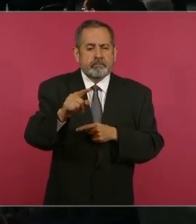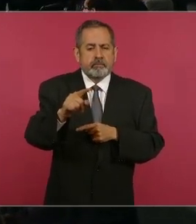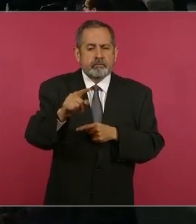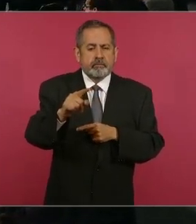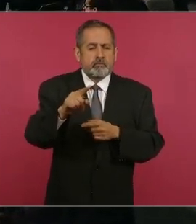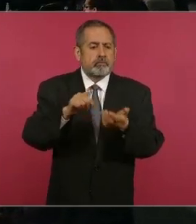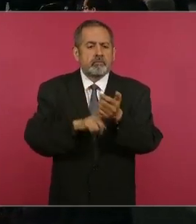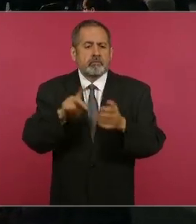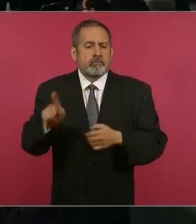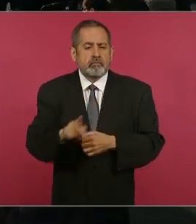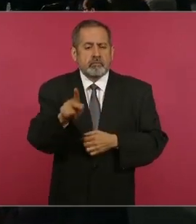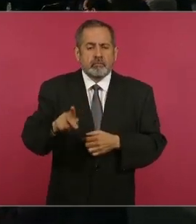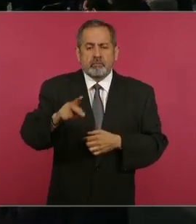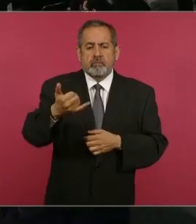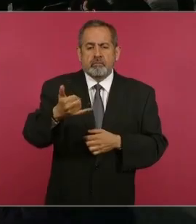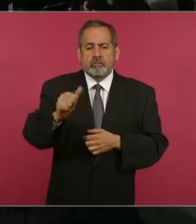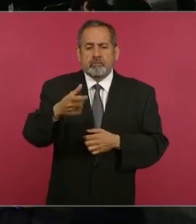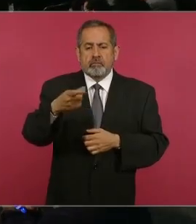los pueblos yaquis,